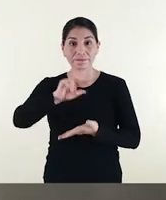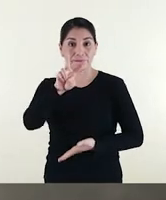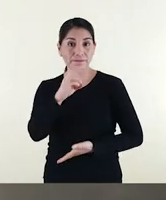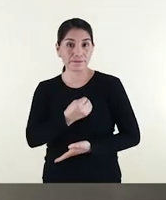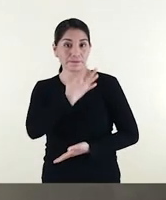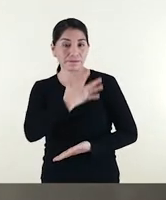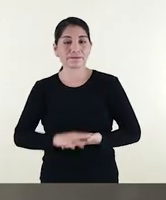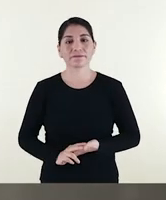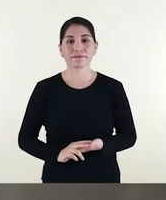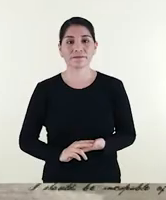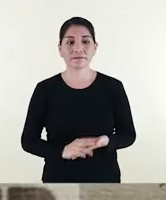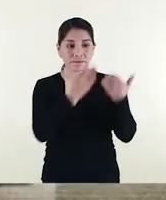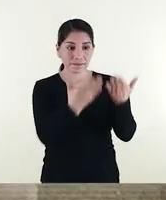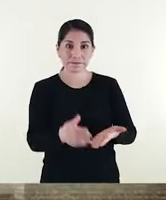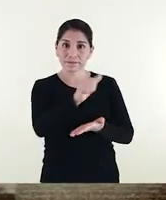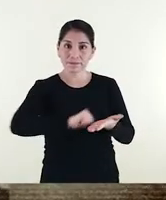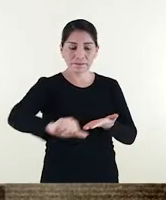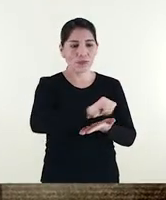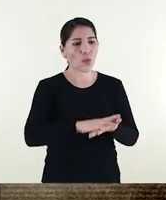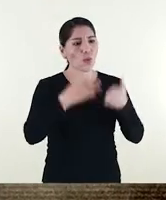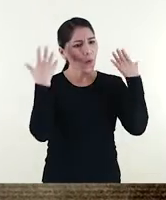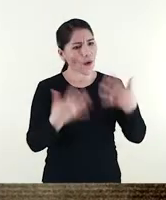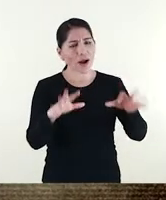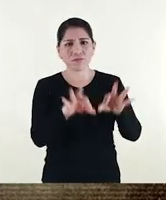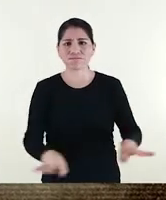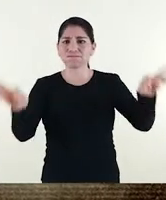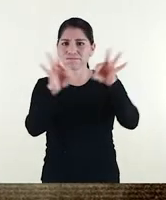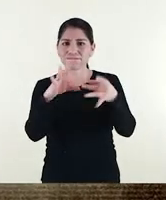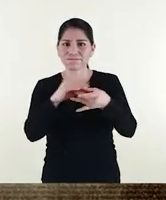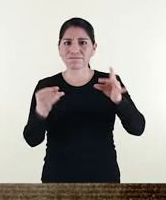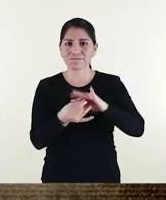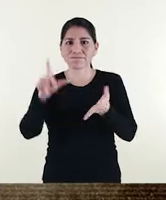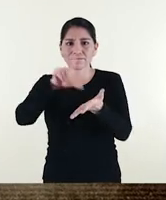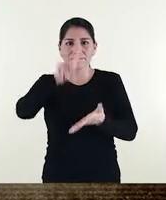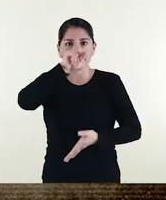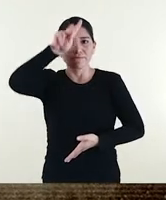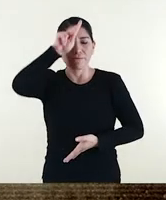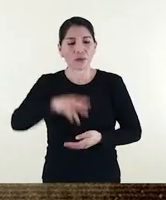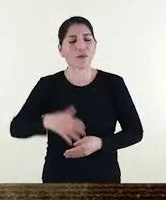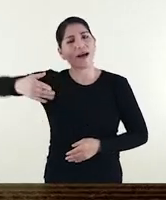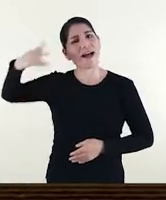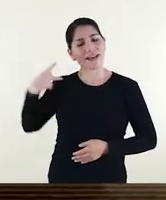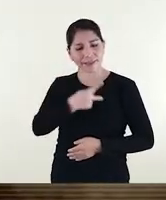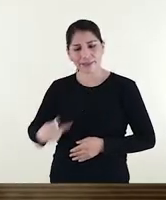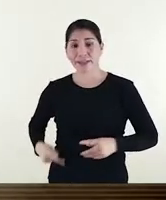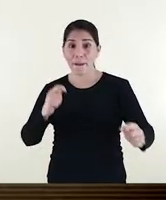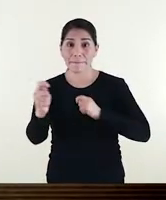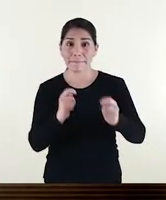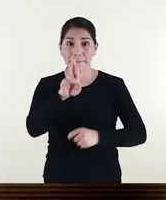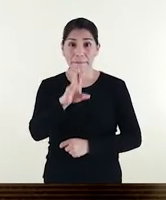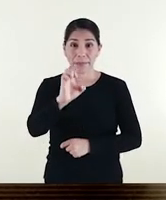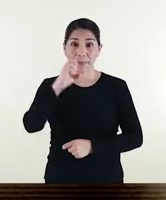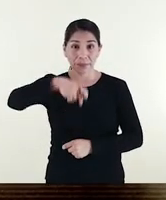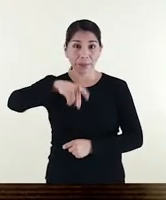Plaza 2 de Mayo. Esta plaza tiene una gran relevancia para la historia de Lima y el Perú, y tiene que ver con su etapa virreinal